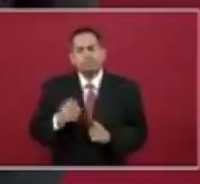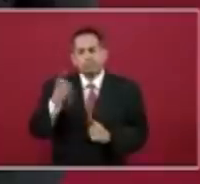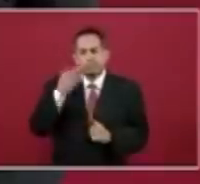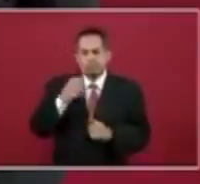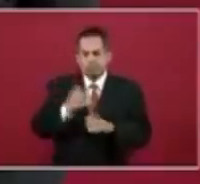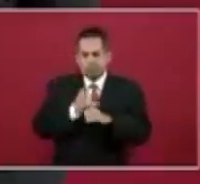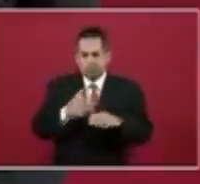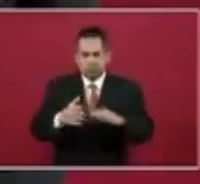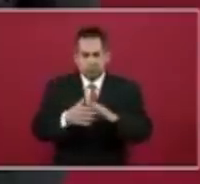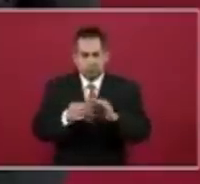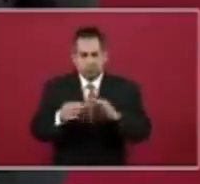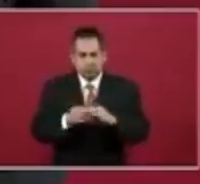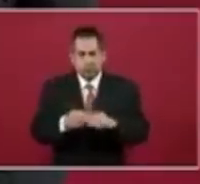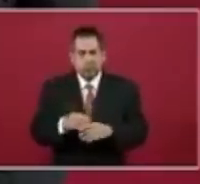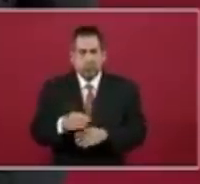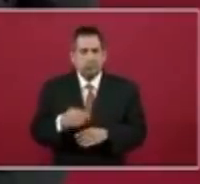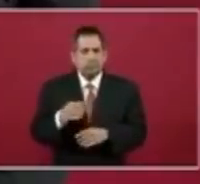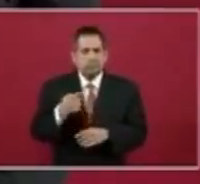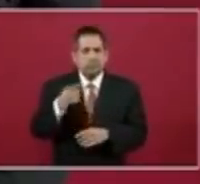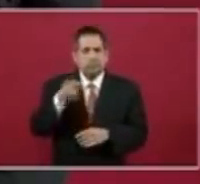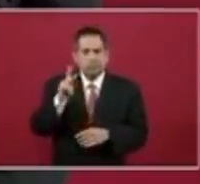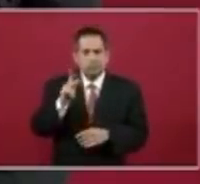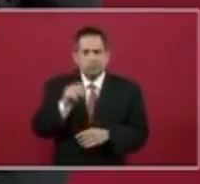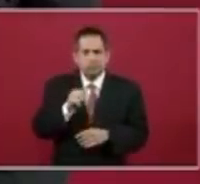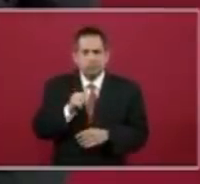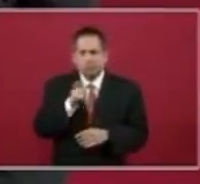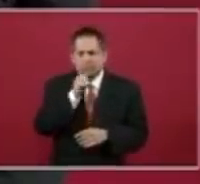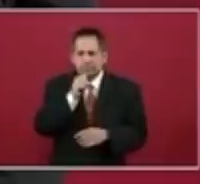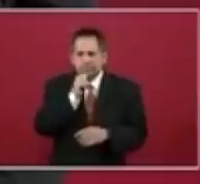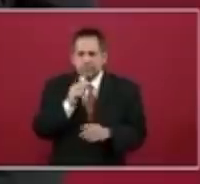informamos, pero como que no se